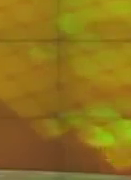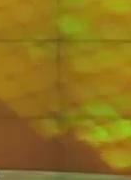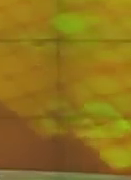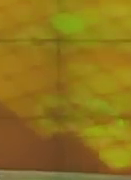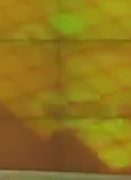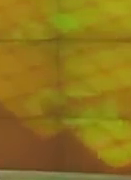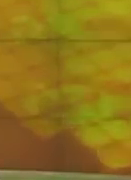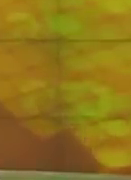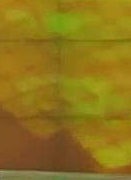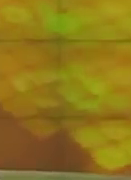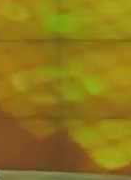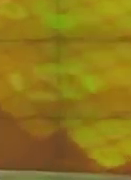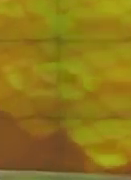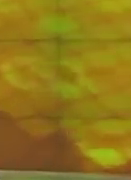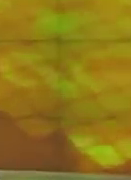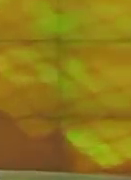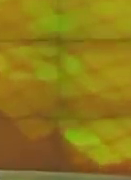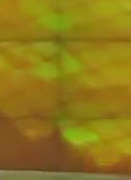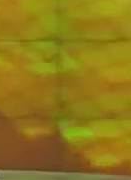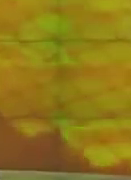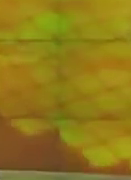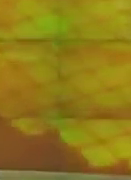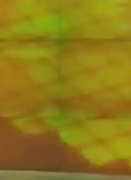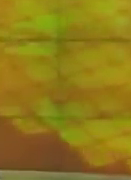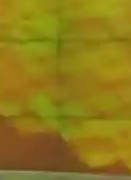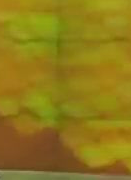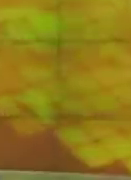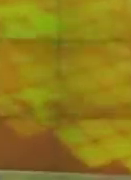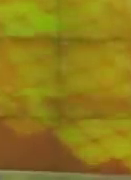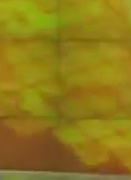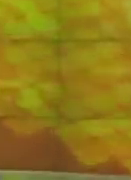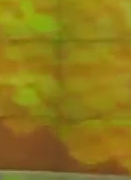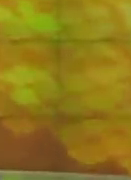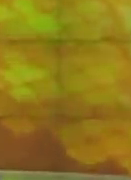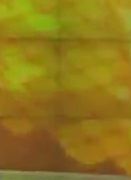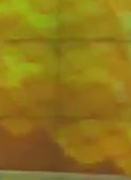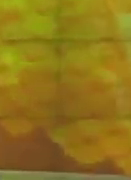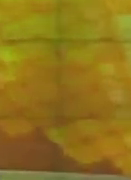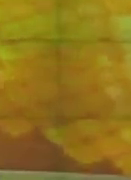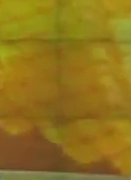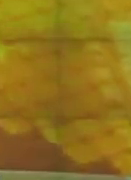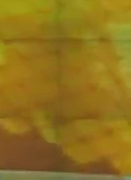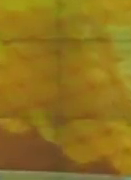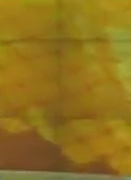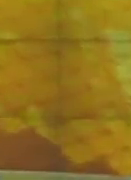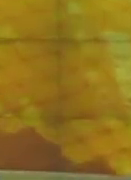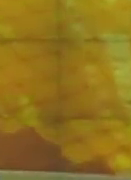Bien, en esta hora información de último minuto, enviamos nuestra señal al Palacio de Miraflores. Veamos.